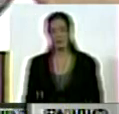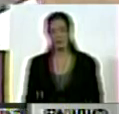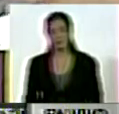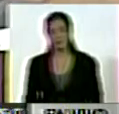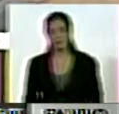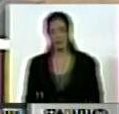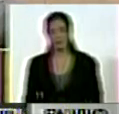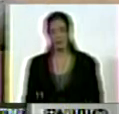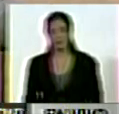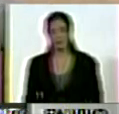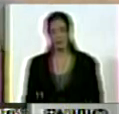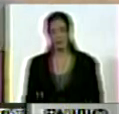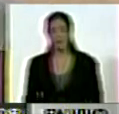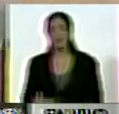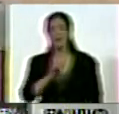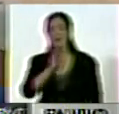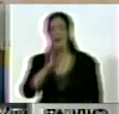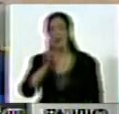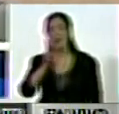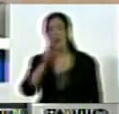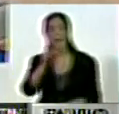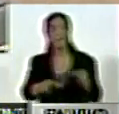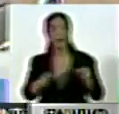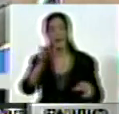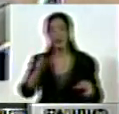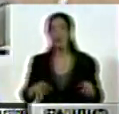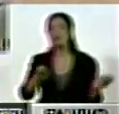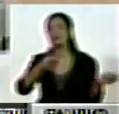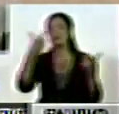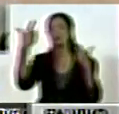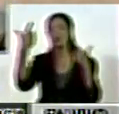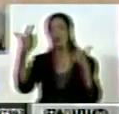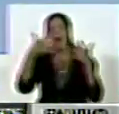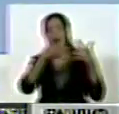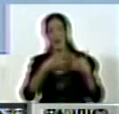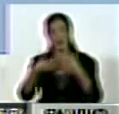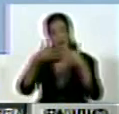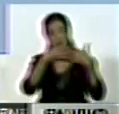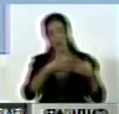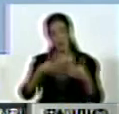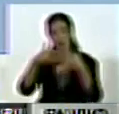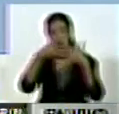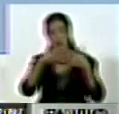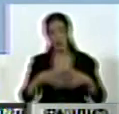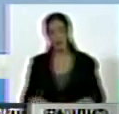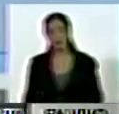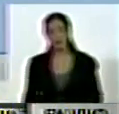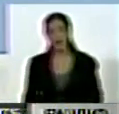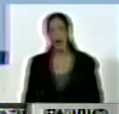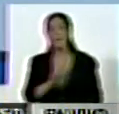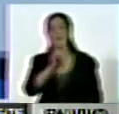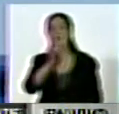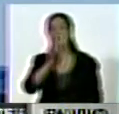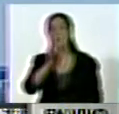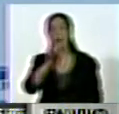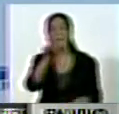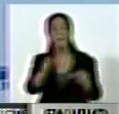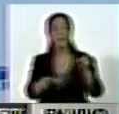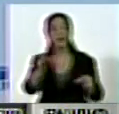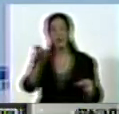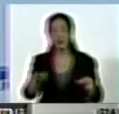De esas 102 personas fueron extraditadas a los Estados Unidos, 21